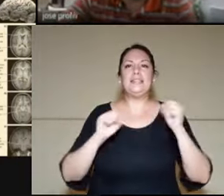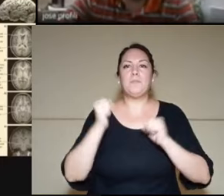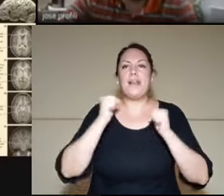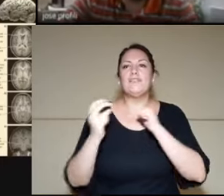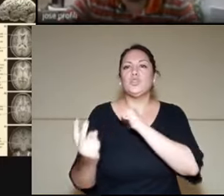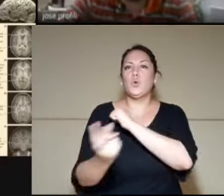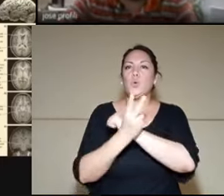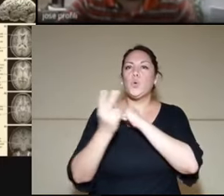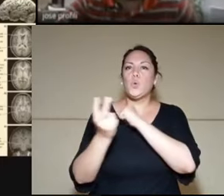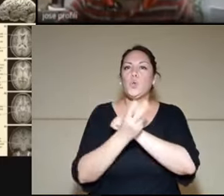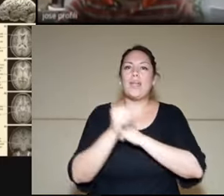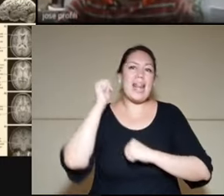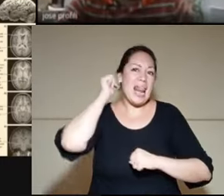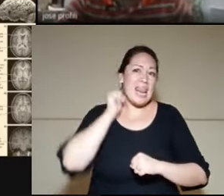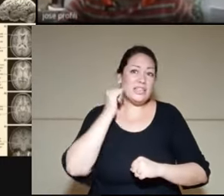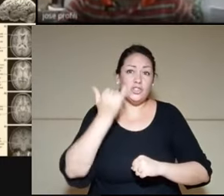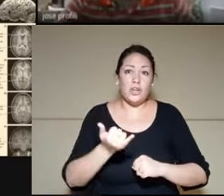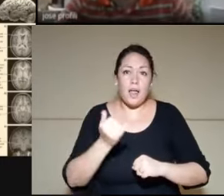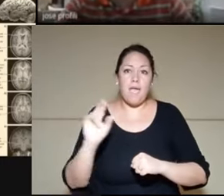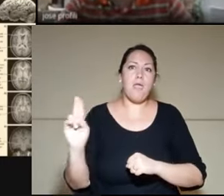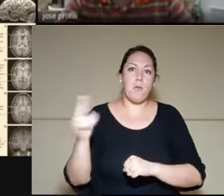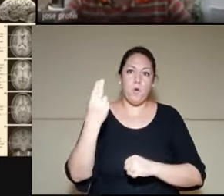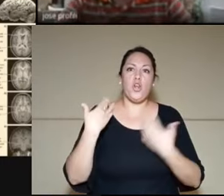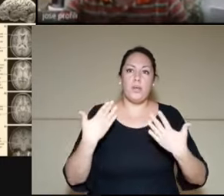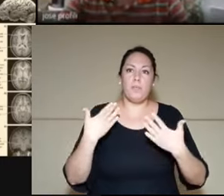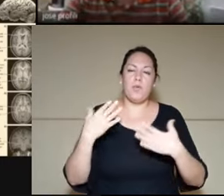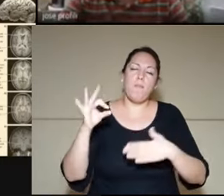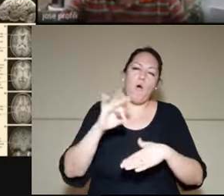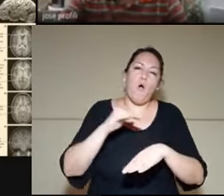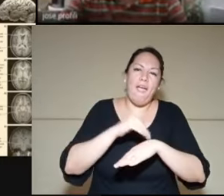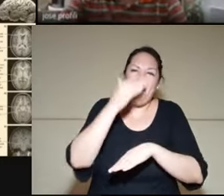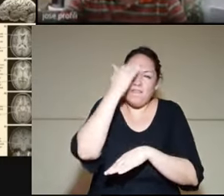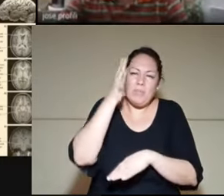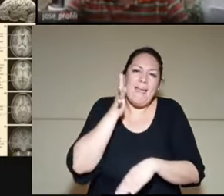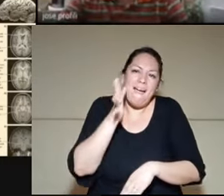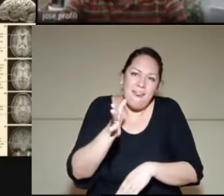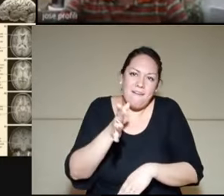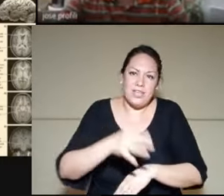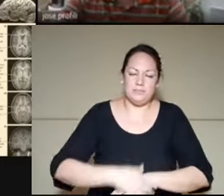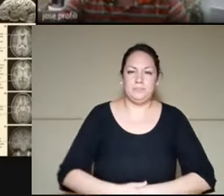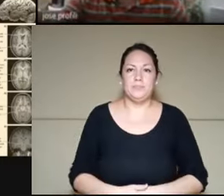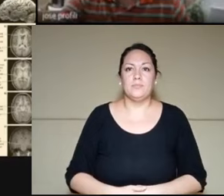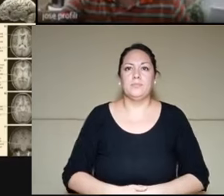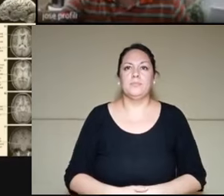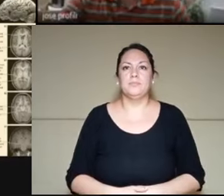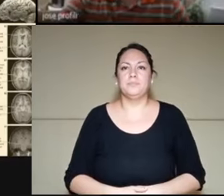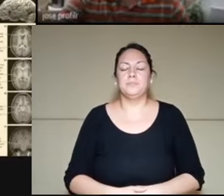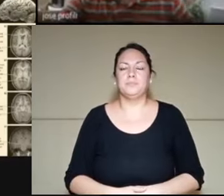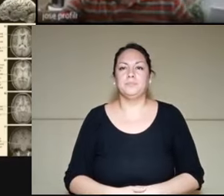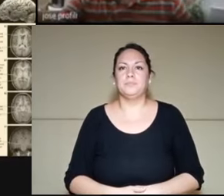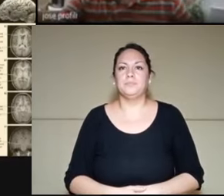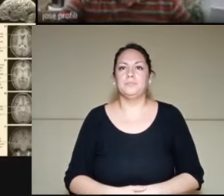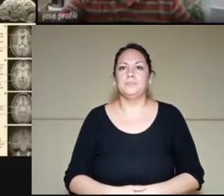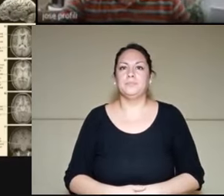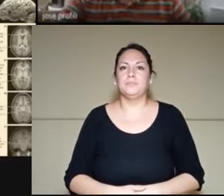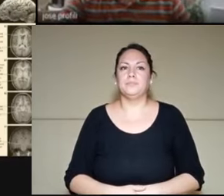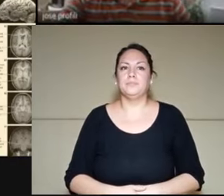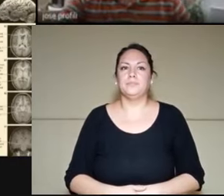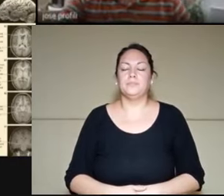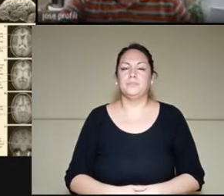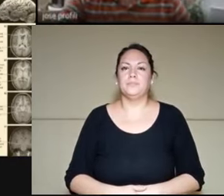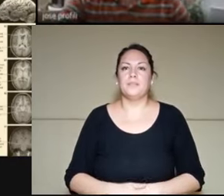dañar de manera irreversible y provocarnos hasta incluso la muerte, en los casos de accidente,